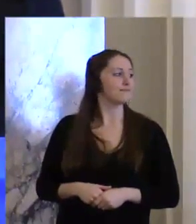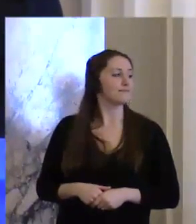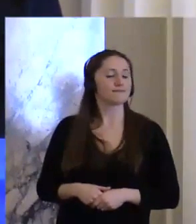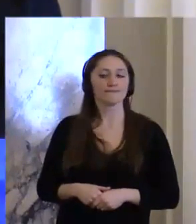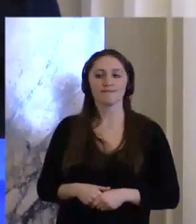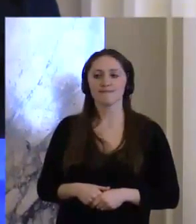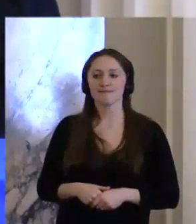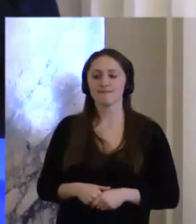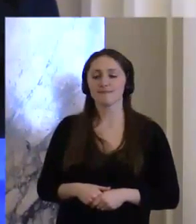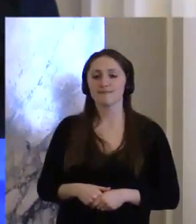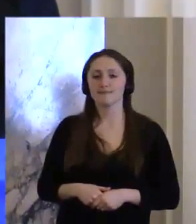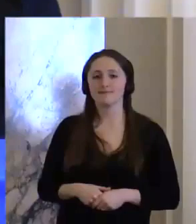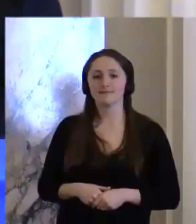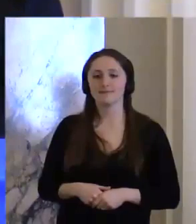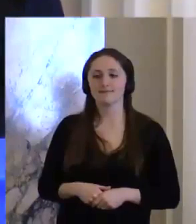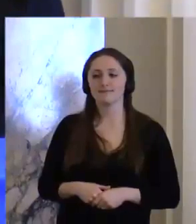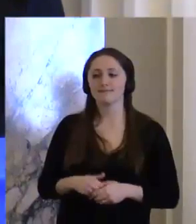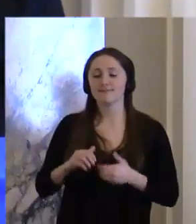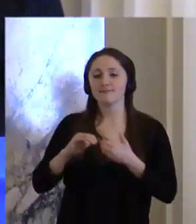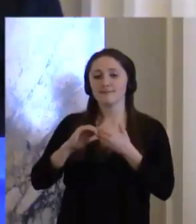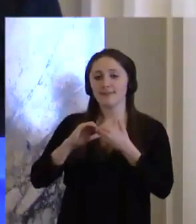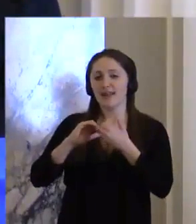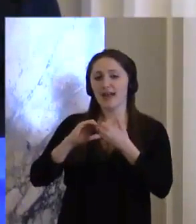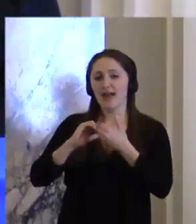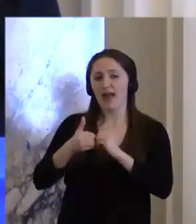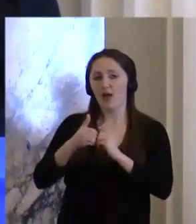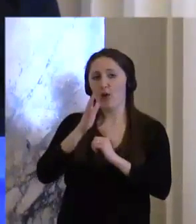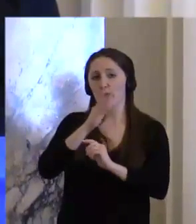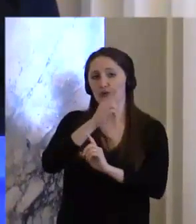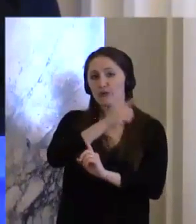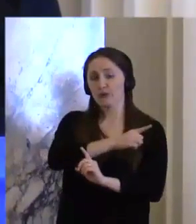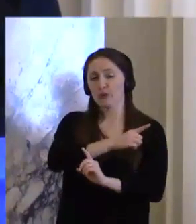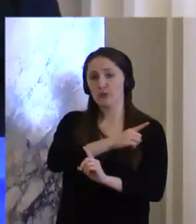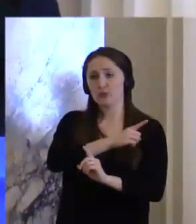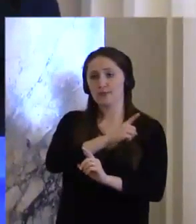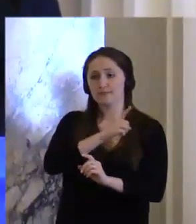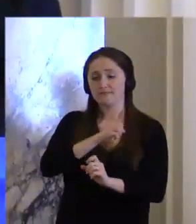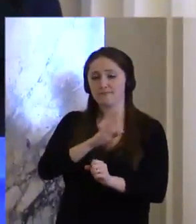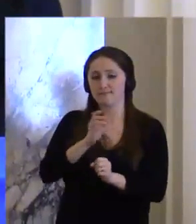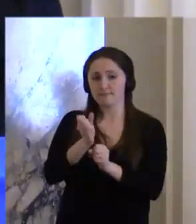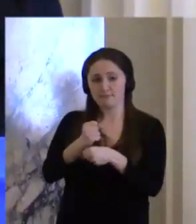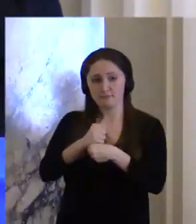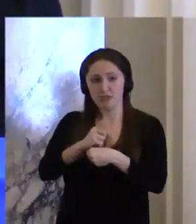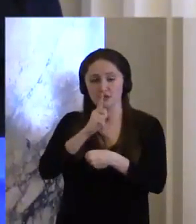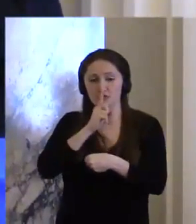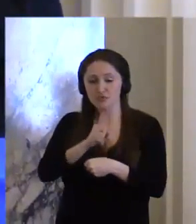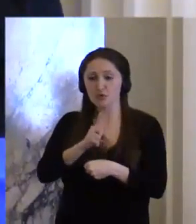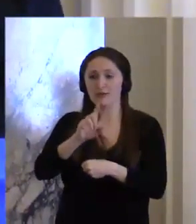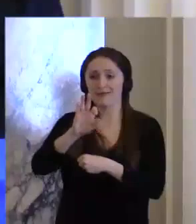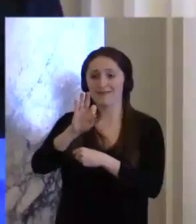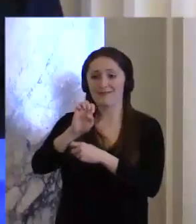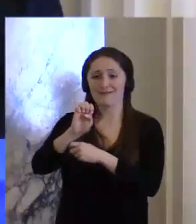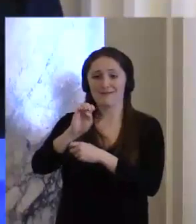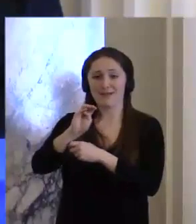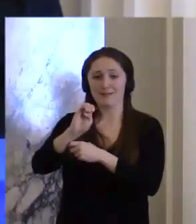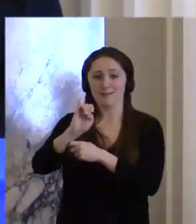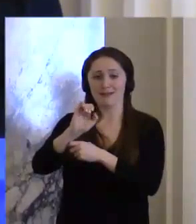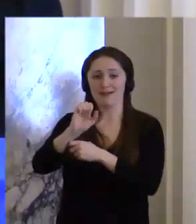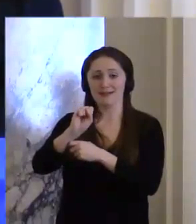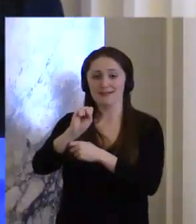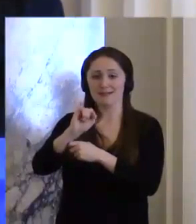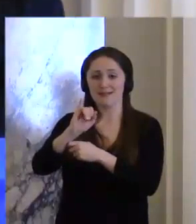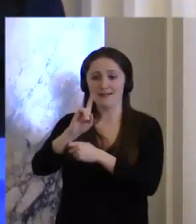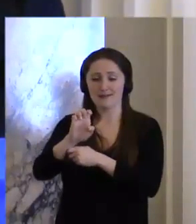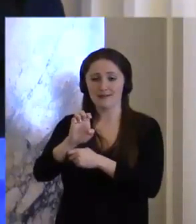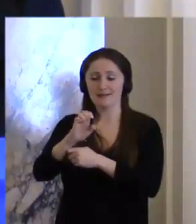cesen los femicidios y violencia institucional que viven las personas que ejercen